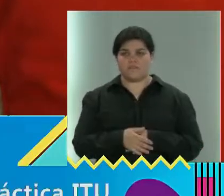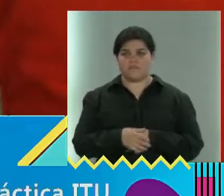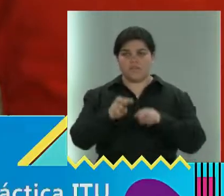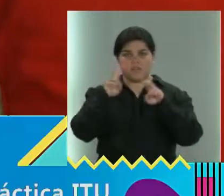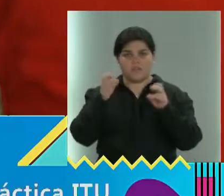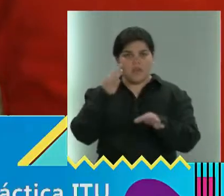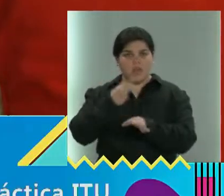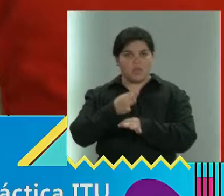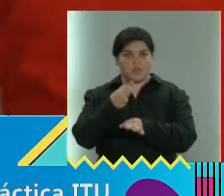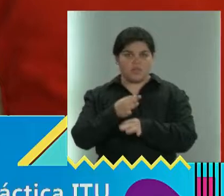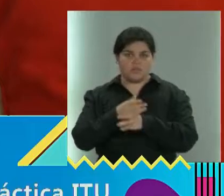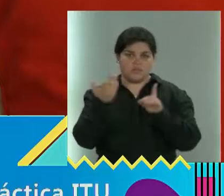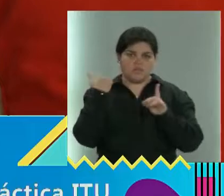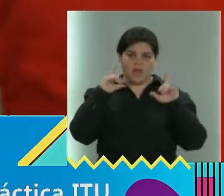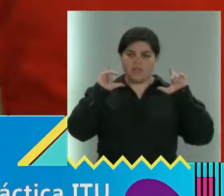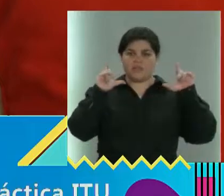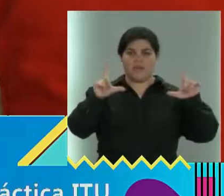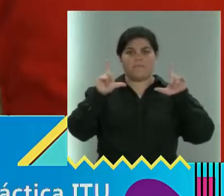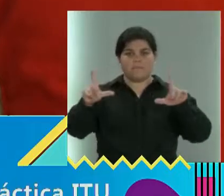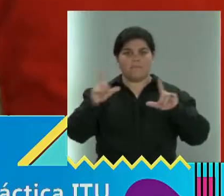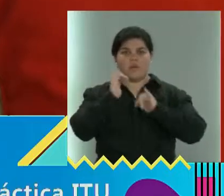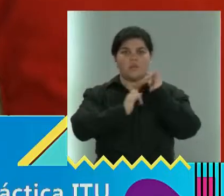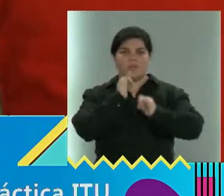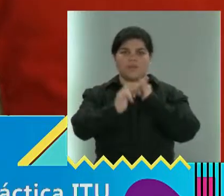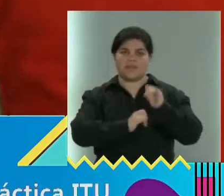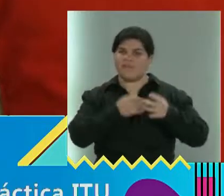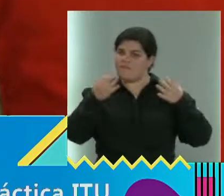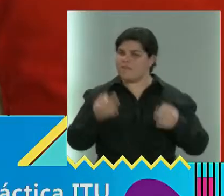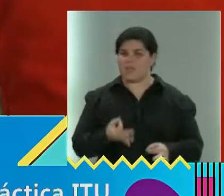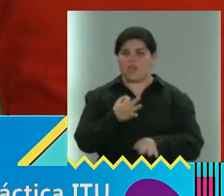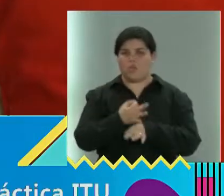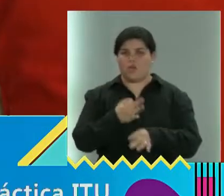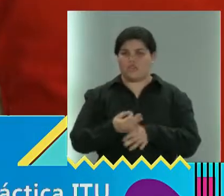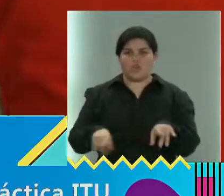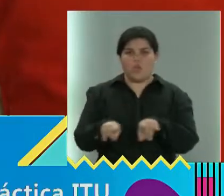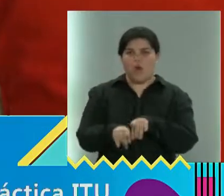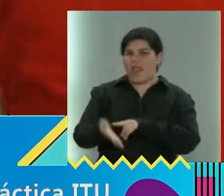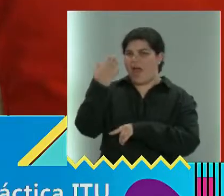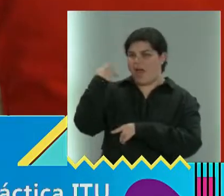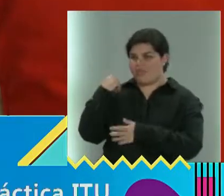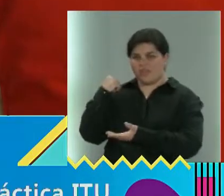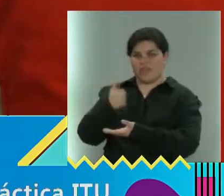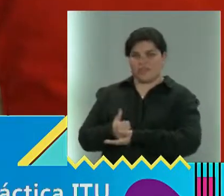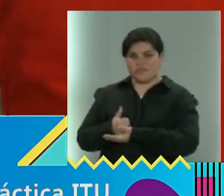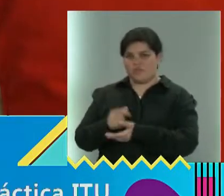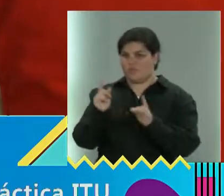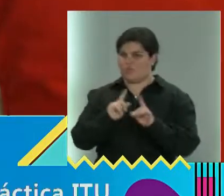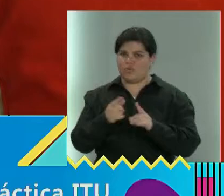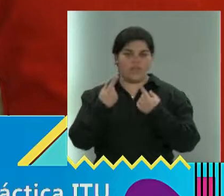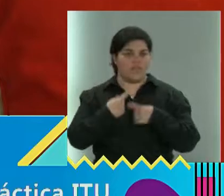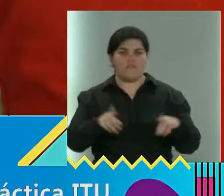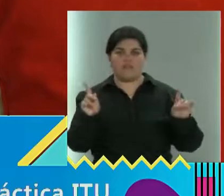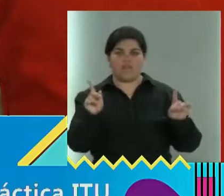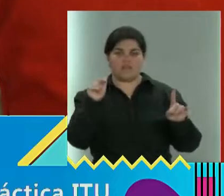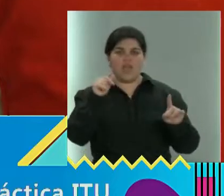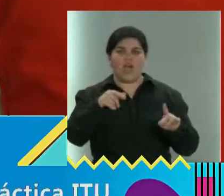placas del principio, no es la educación con la que nosotros estuvimos en el sistema educativo, es una educación para otros